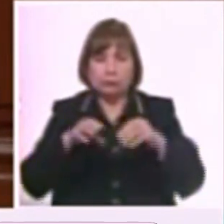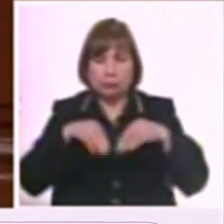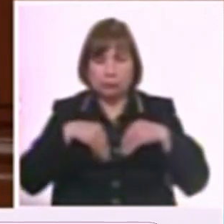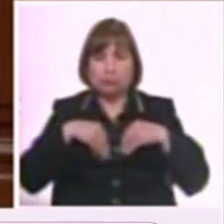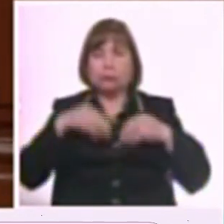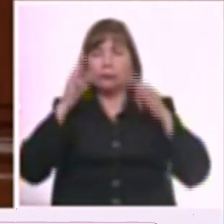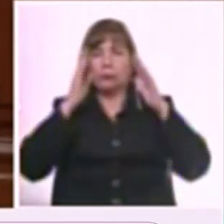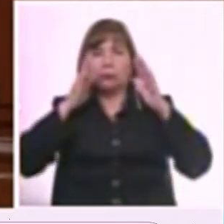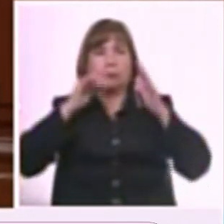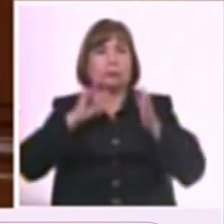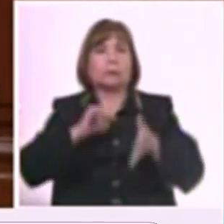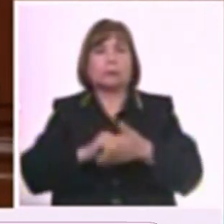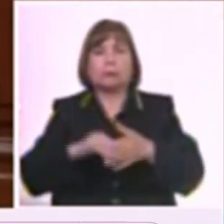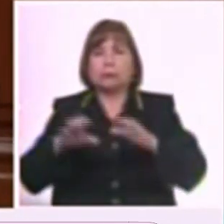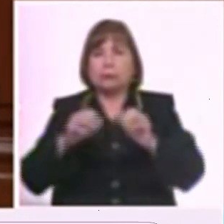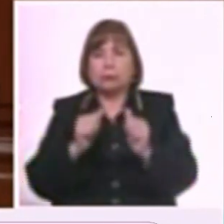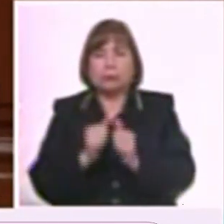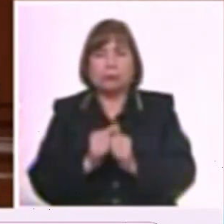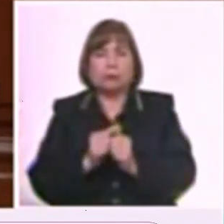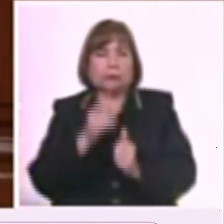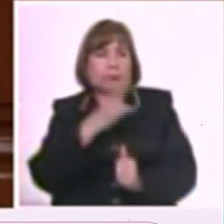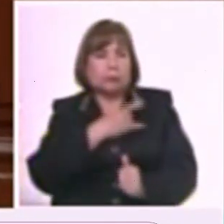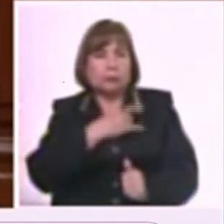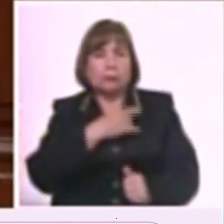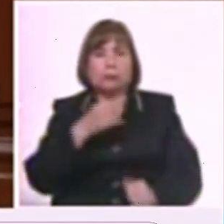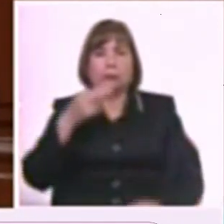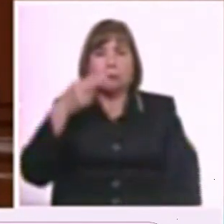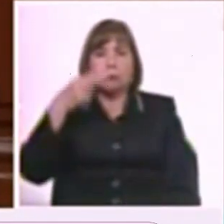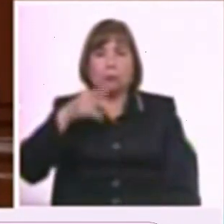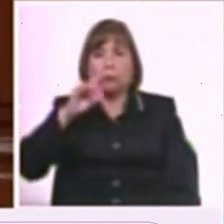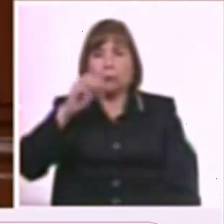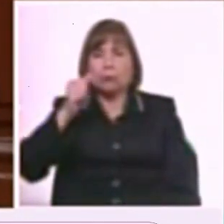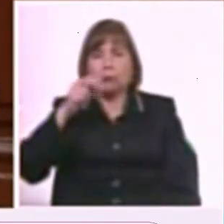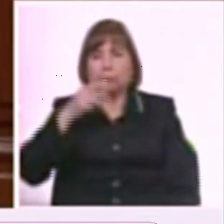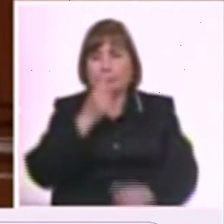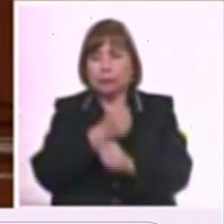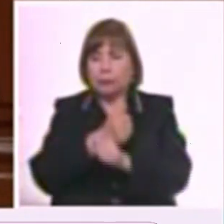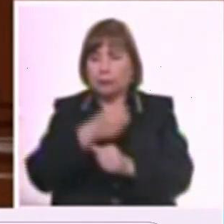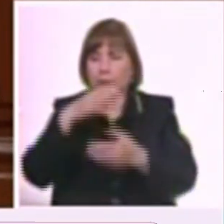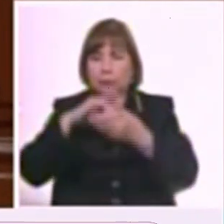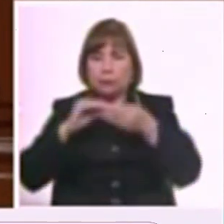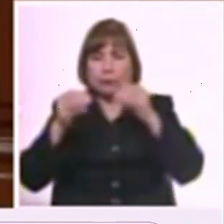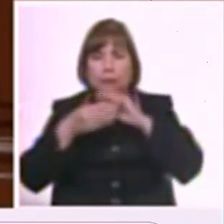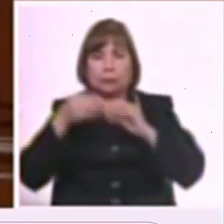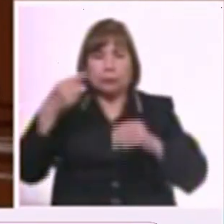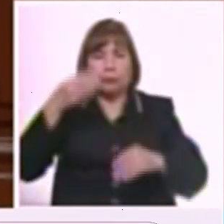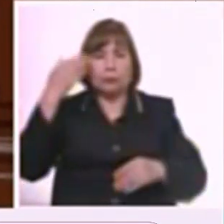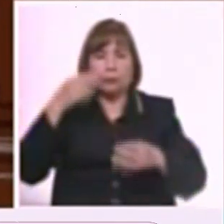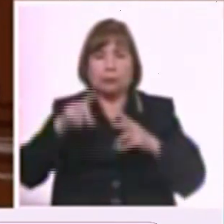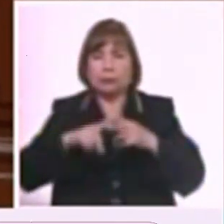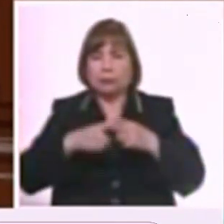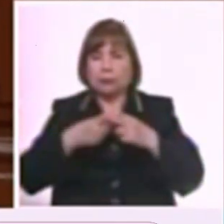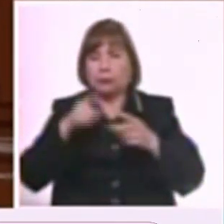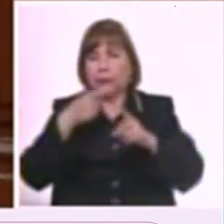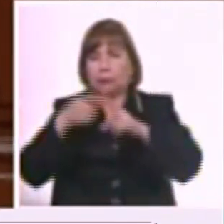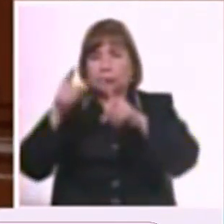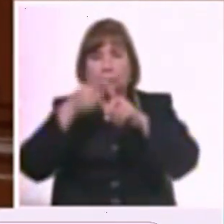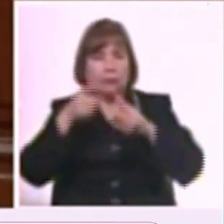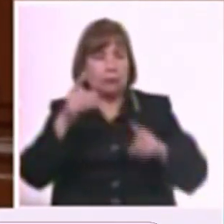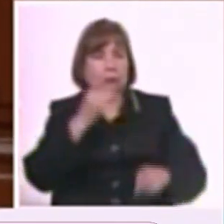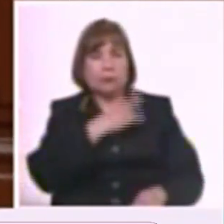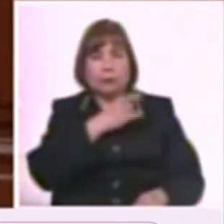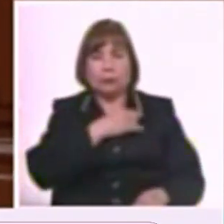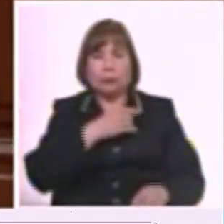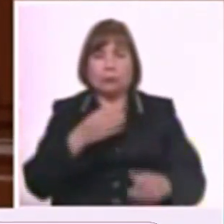del reglamento de la ley que dispone una nueva composición del Consejo Directivo de la SUNEDU, la presidencia del Consejo de Ministros centralizará